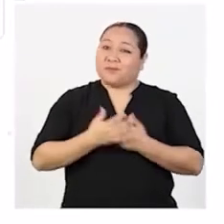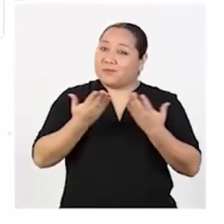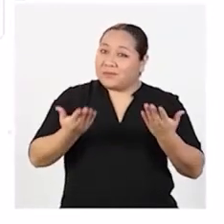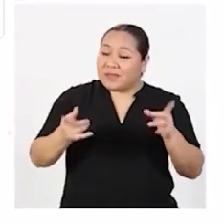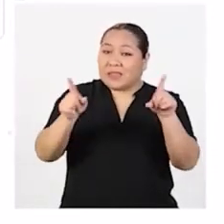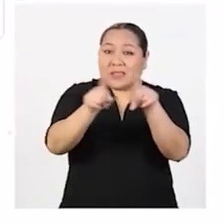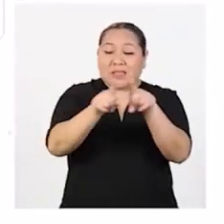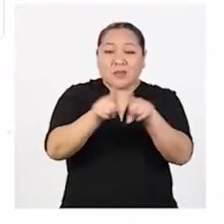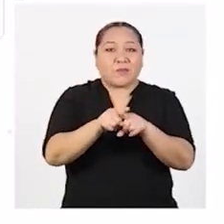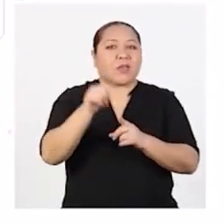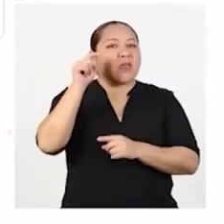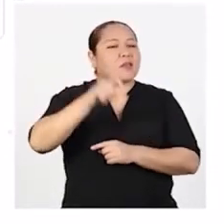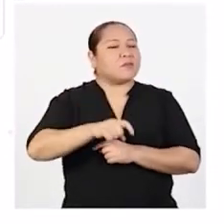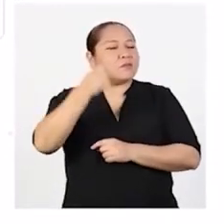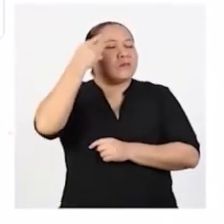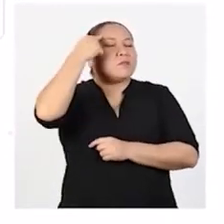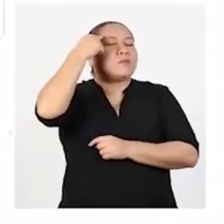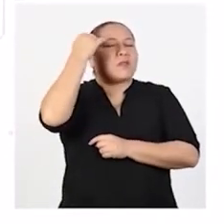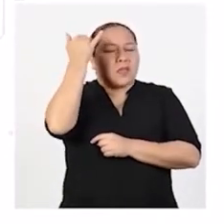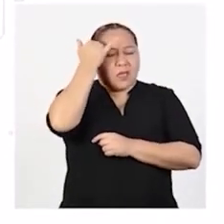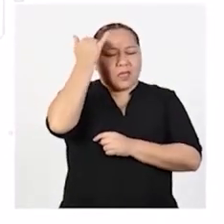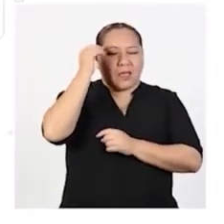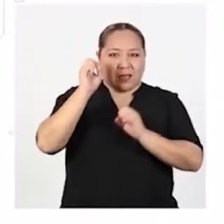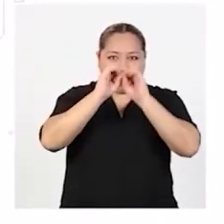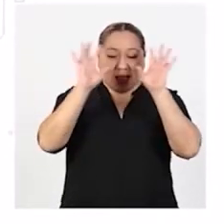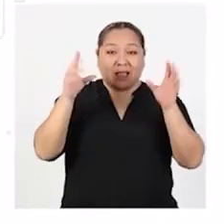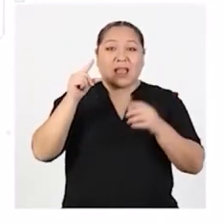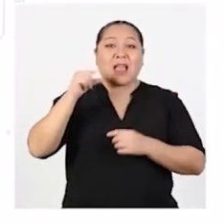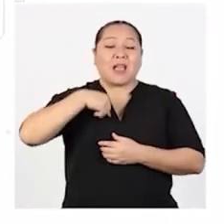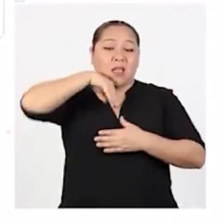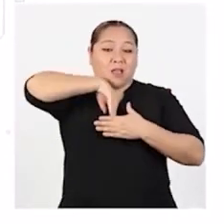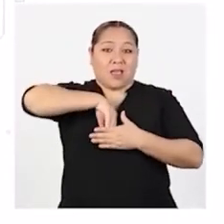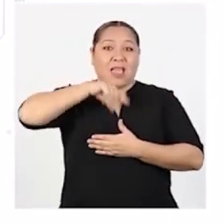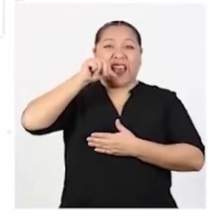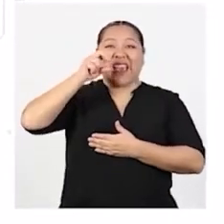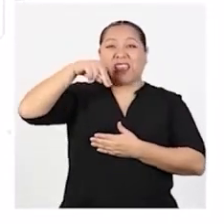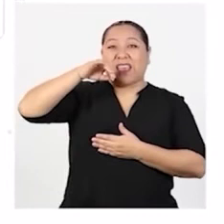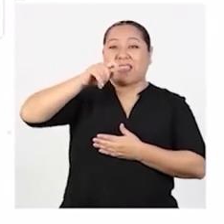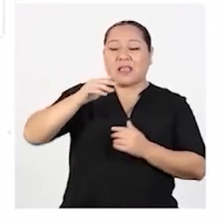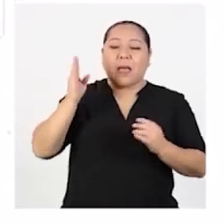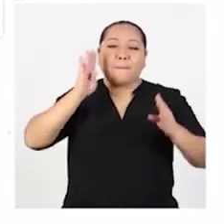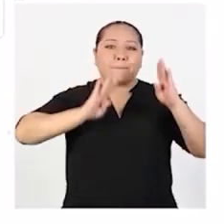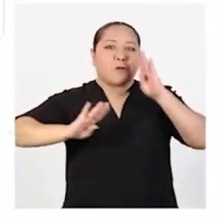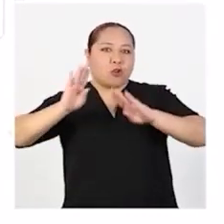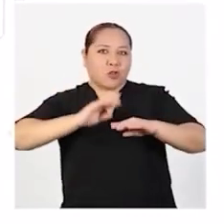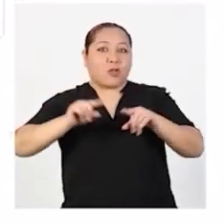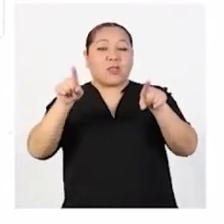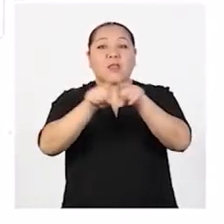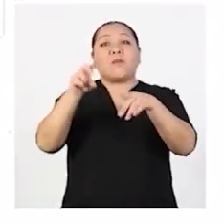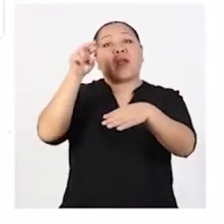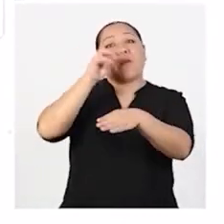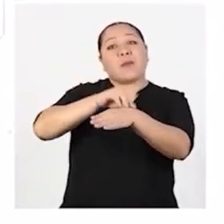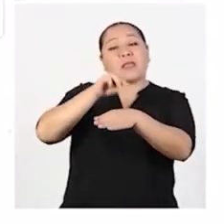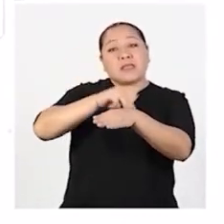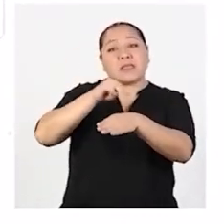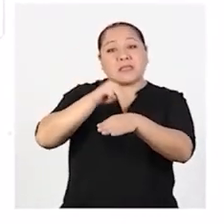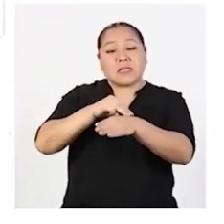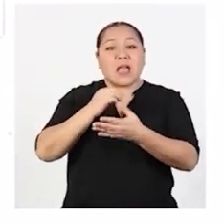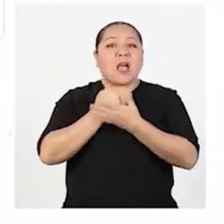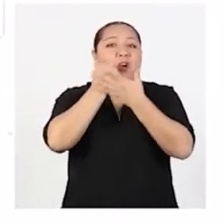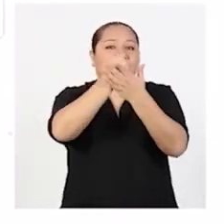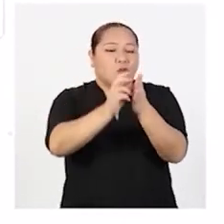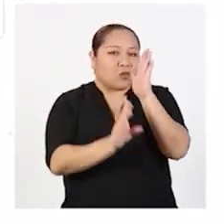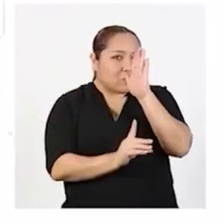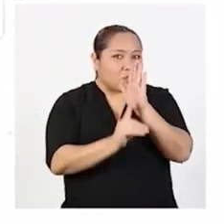la desigualdad, el racismo y la discriminación. Ese factor es fundamental para la construcción de